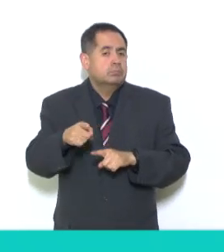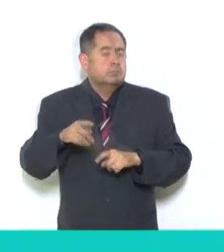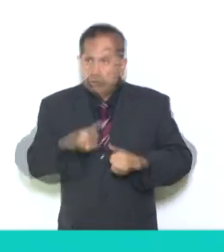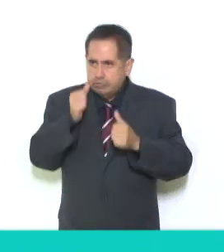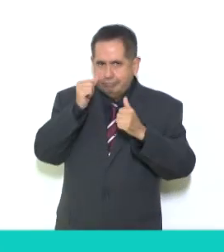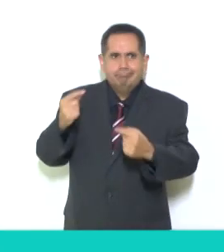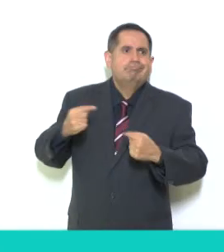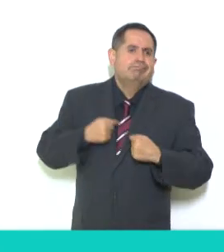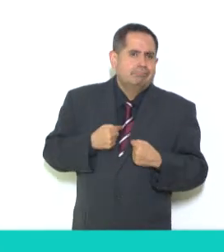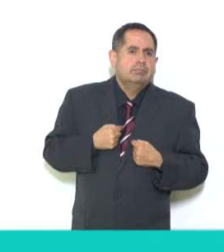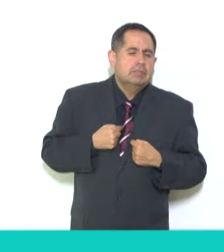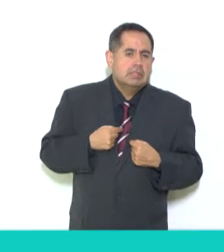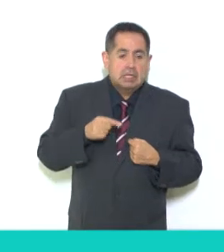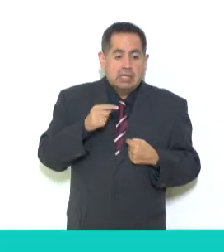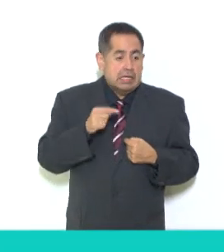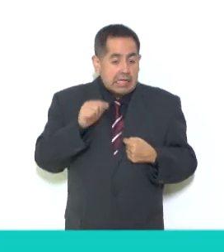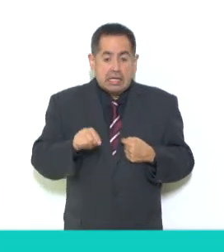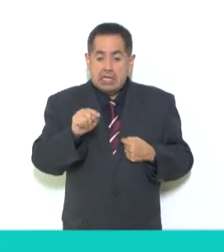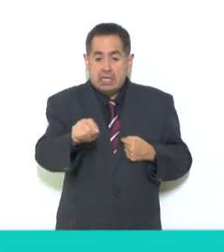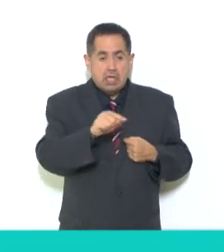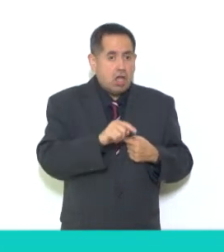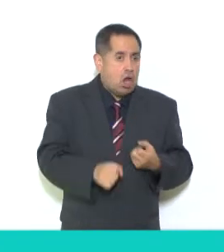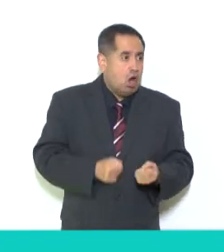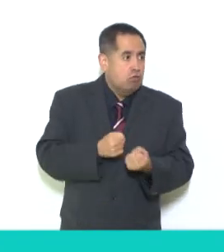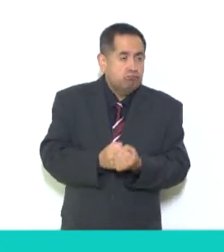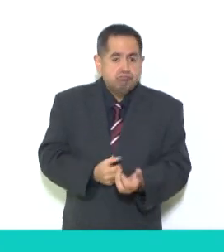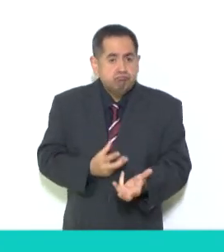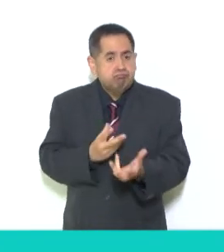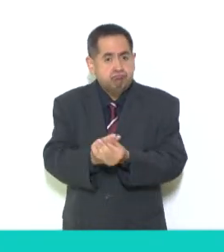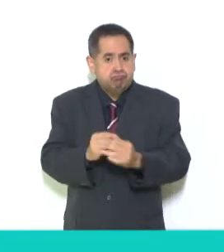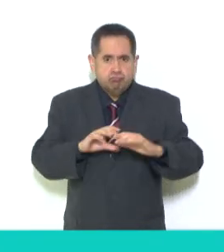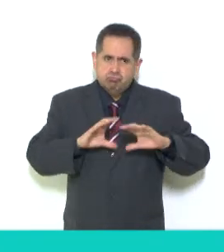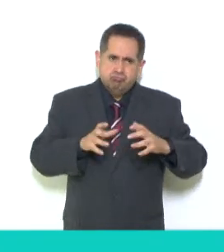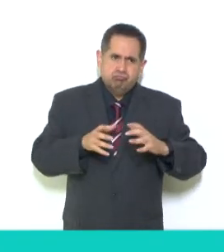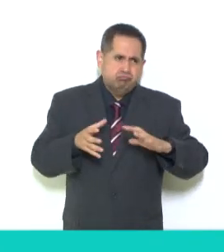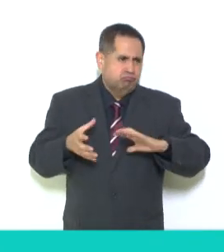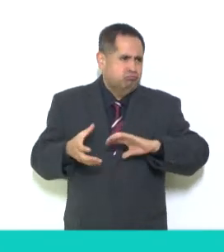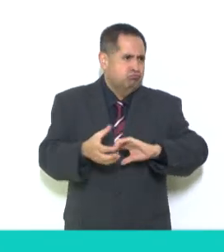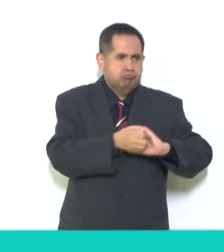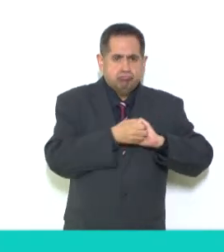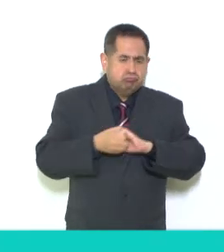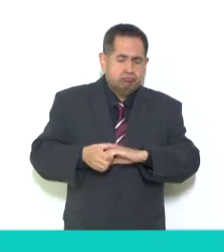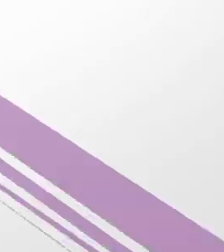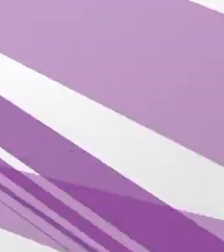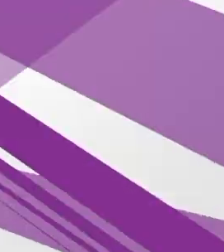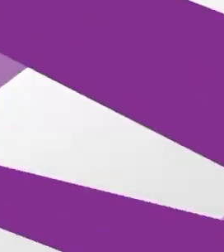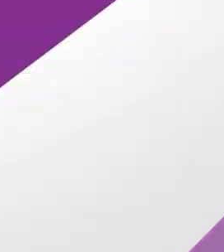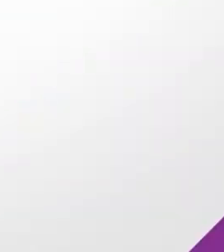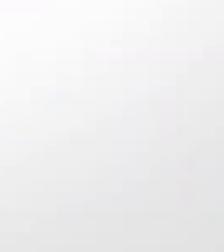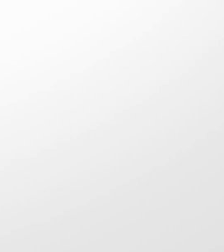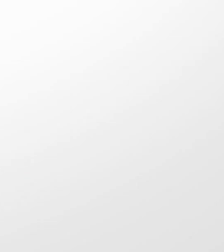2018 con cheques para la reparación de viviendas afectadas por el sismo del 19 de septiembre de 2017